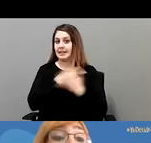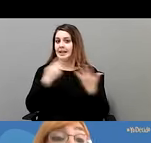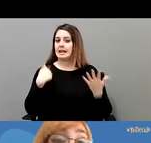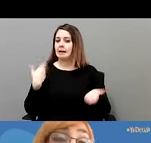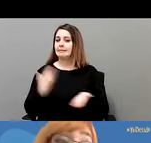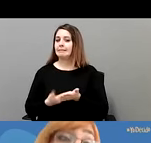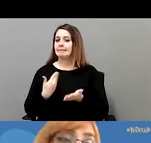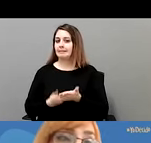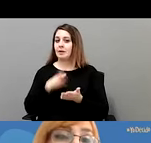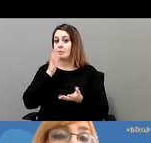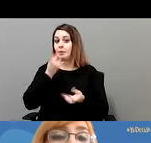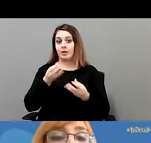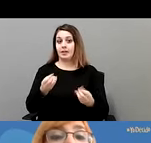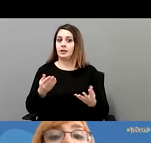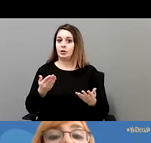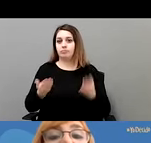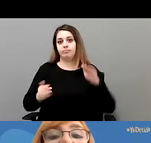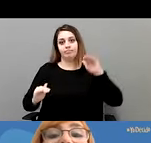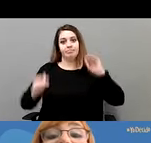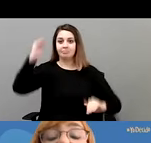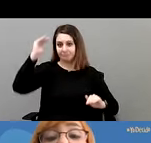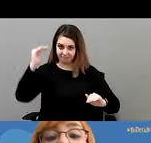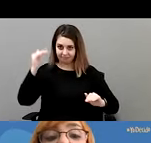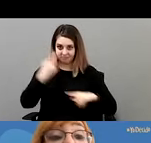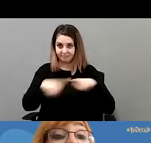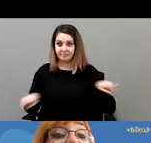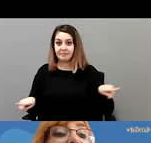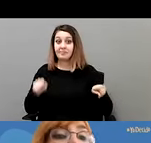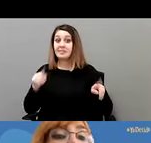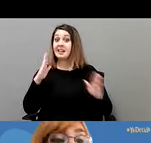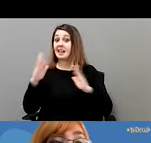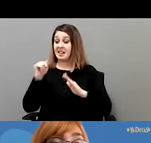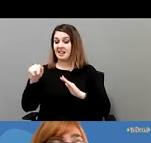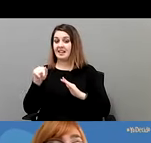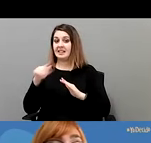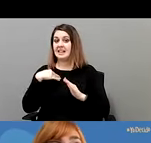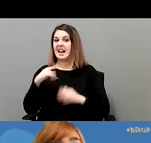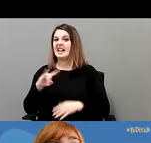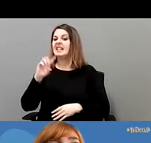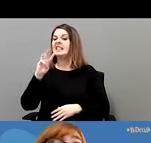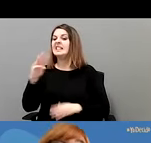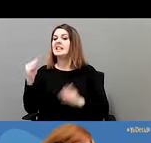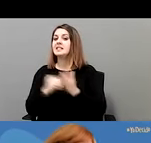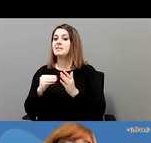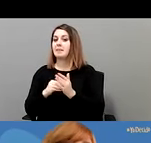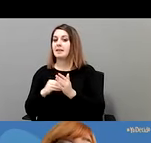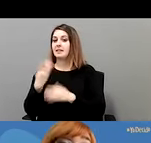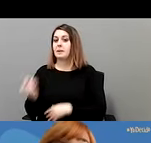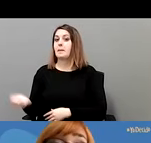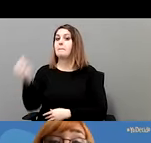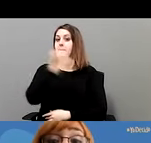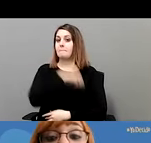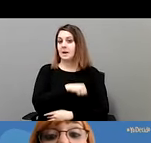cosas. Lo digo porque los datos, claro, varían un poco, ¿vale? Ya en ese momento Suecia tenía el triple de personas que utilizaban la asistencia